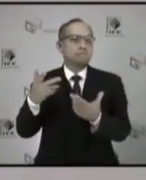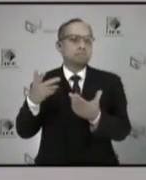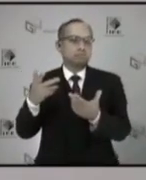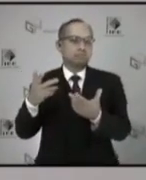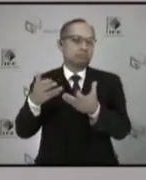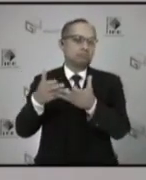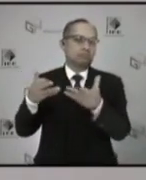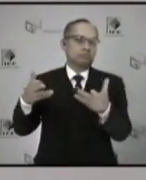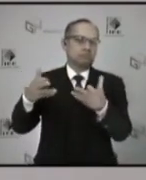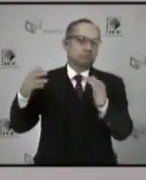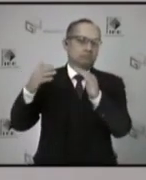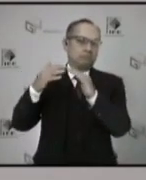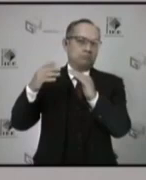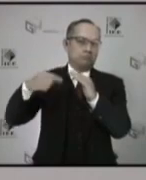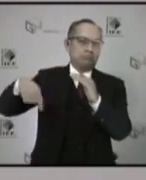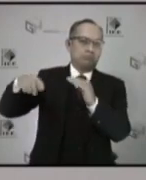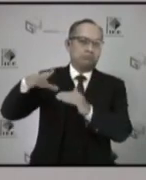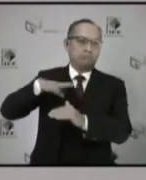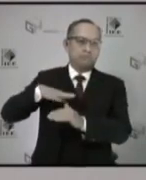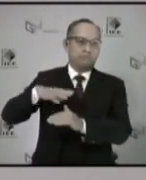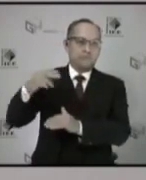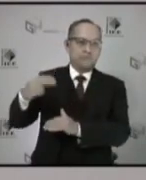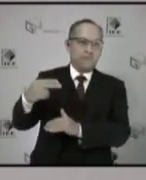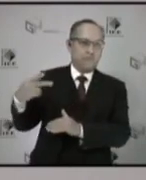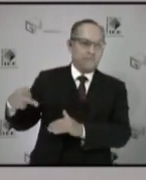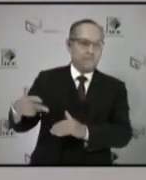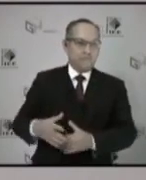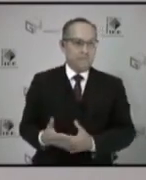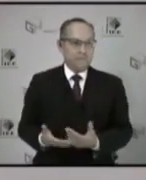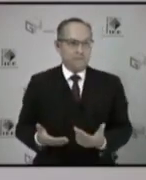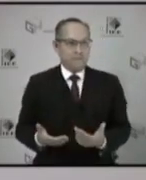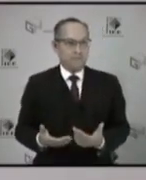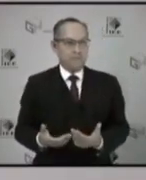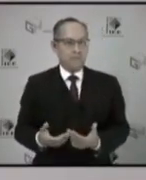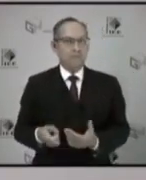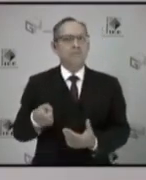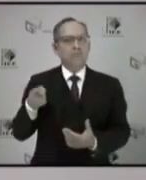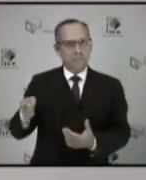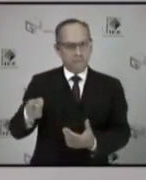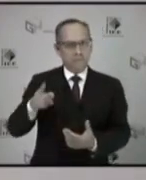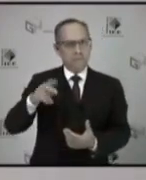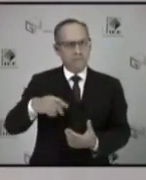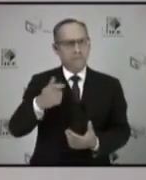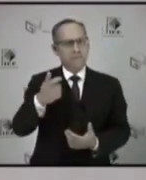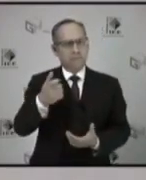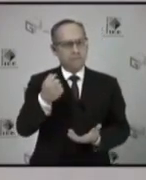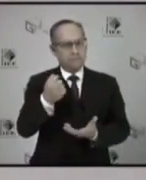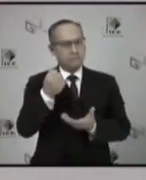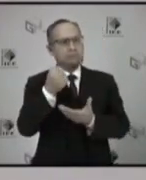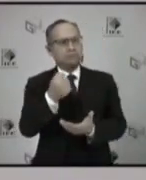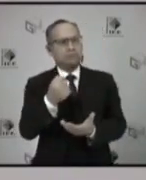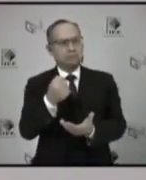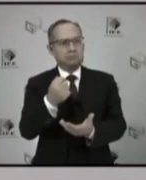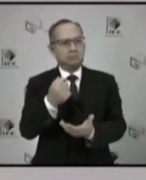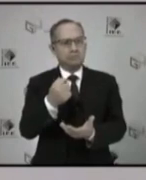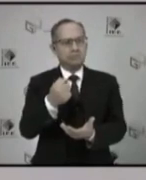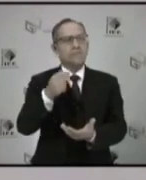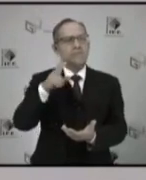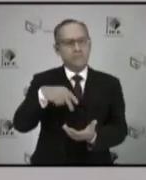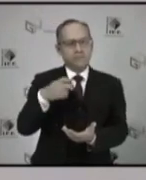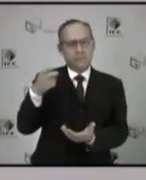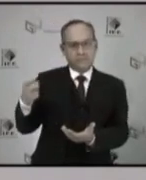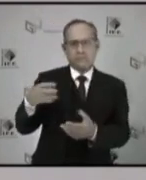los registros prediales. Con un sueldo, como ella lo ha mencionado, de trabajador de